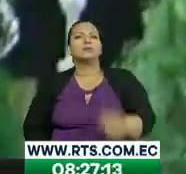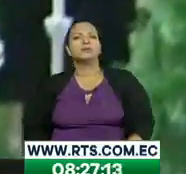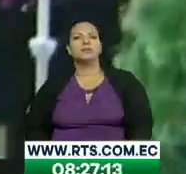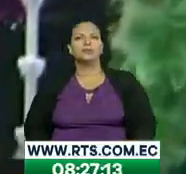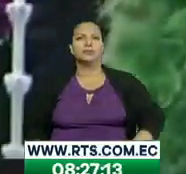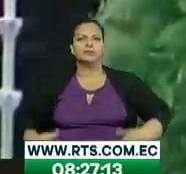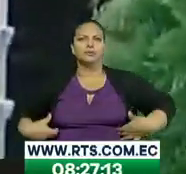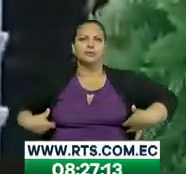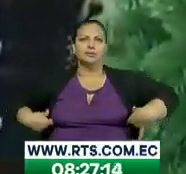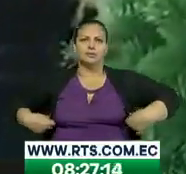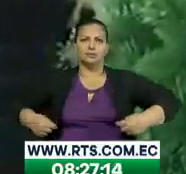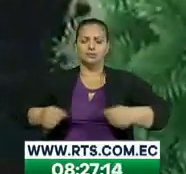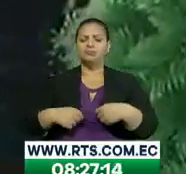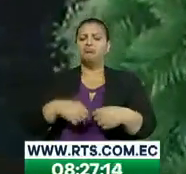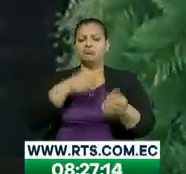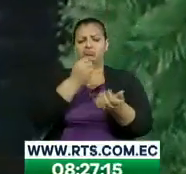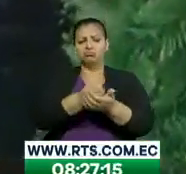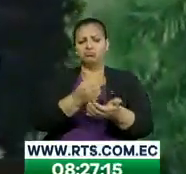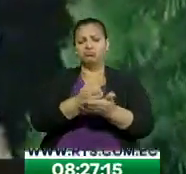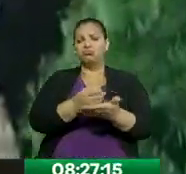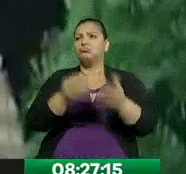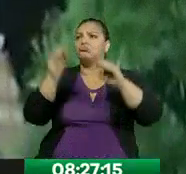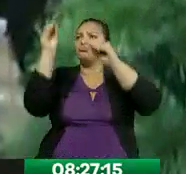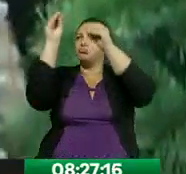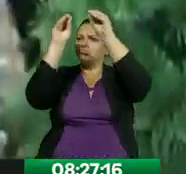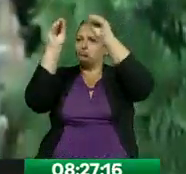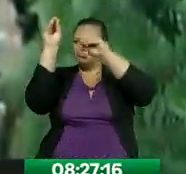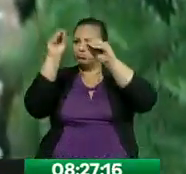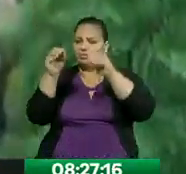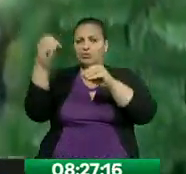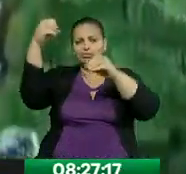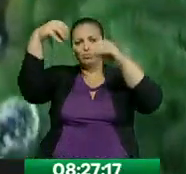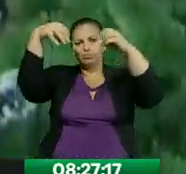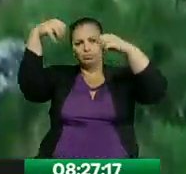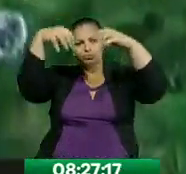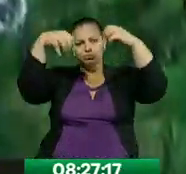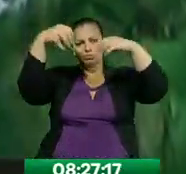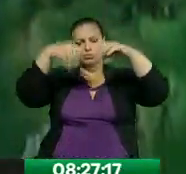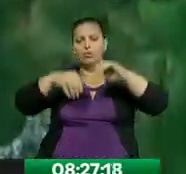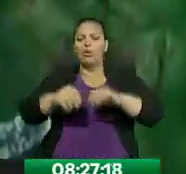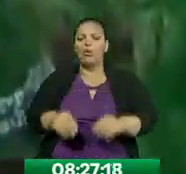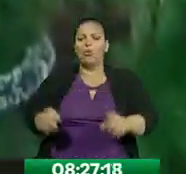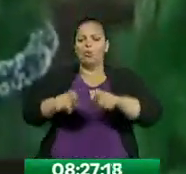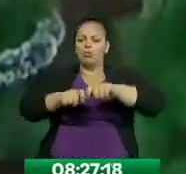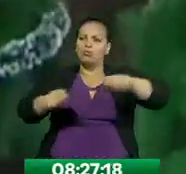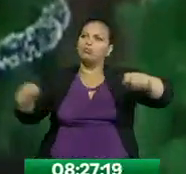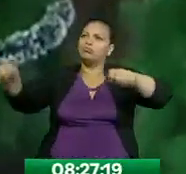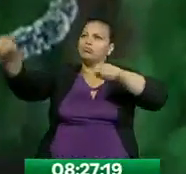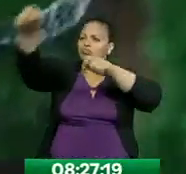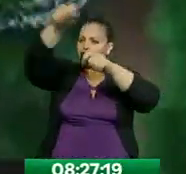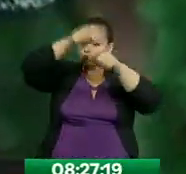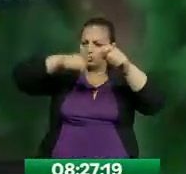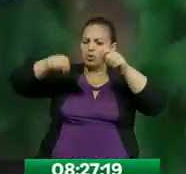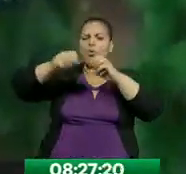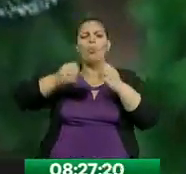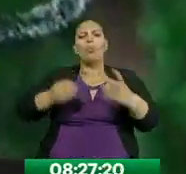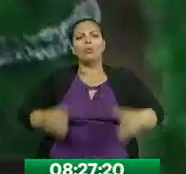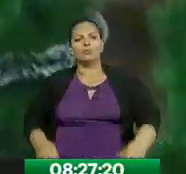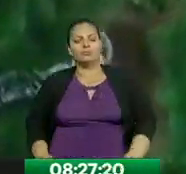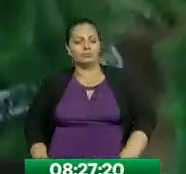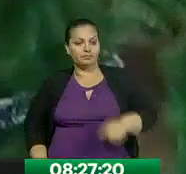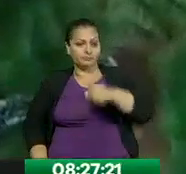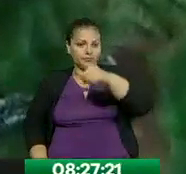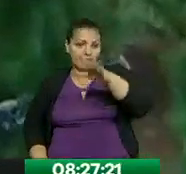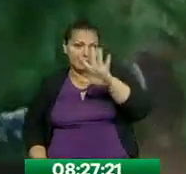las guirnaldas, los foquitos. Este, ¿qué precio tiene este árbol? Este también es rama por rama, ese vale $50, y el de allá tenemos